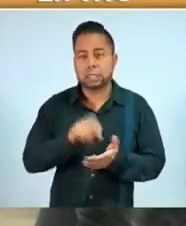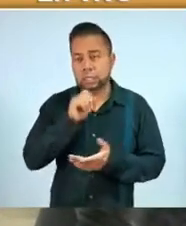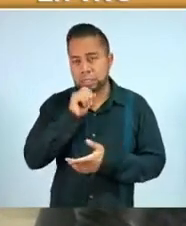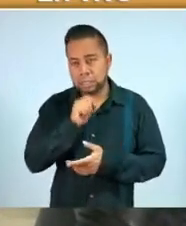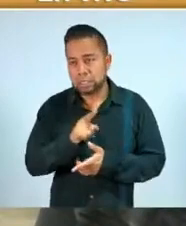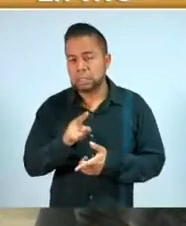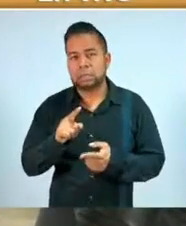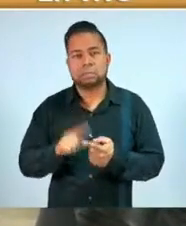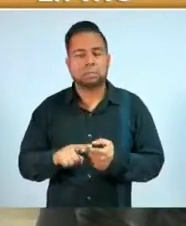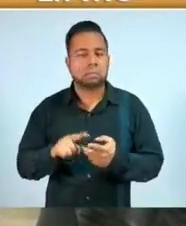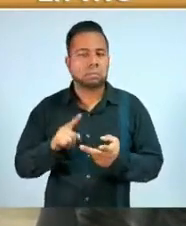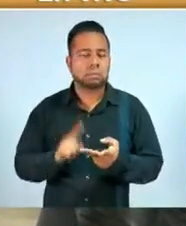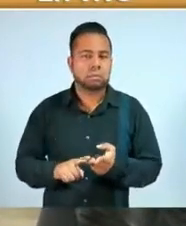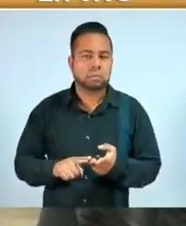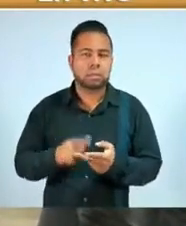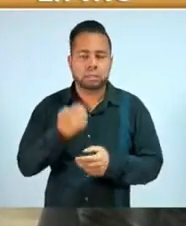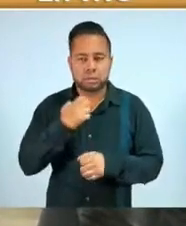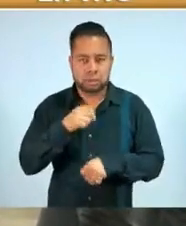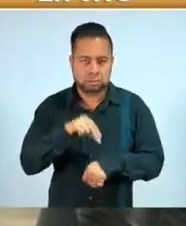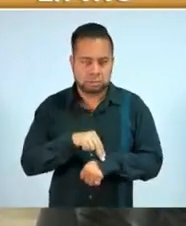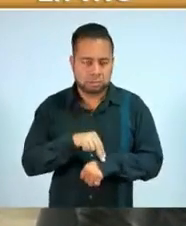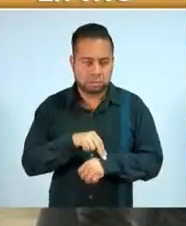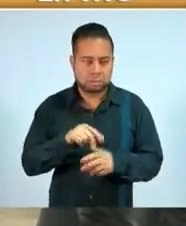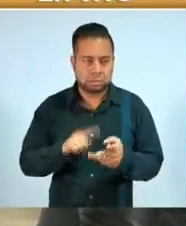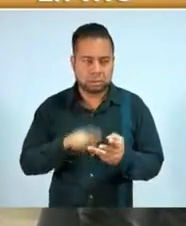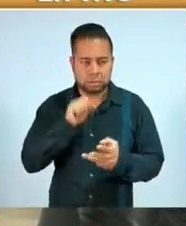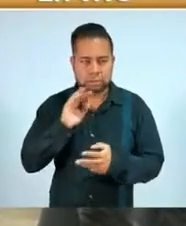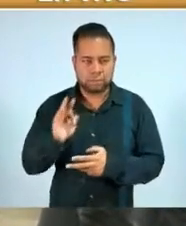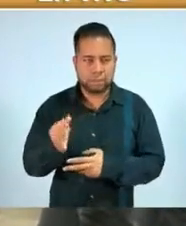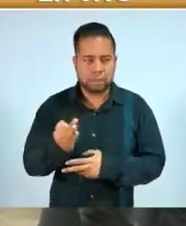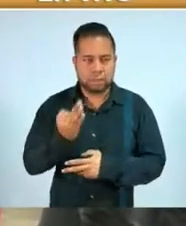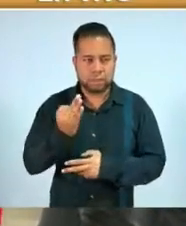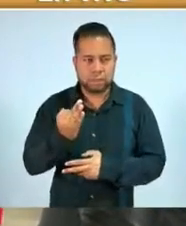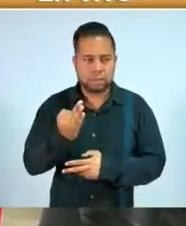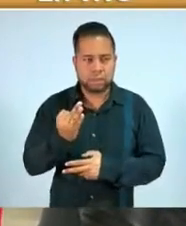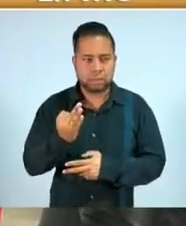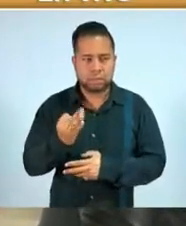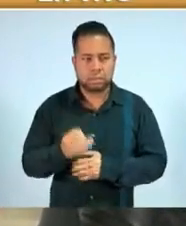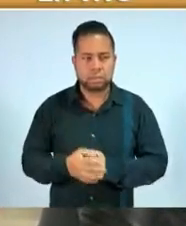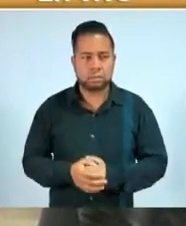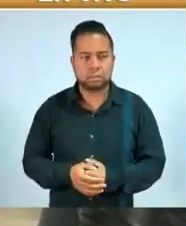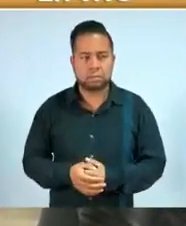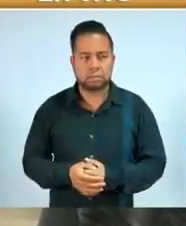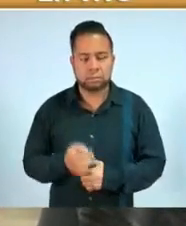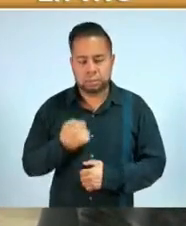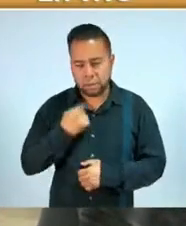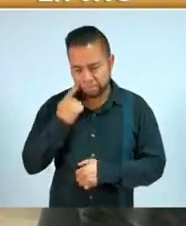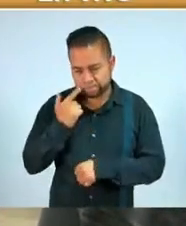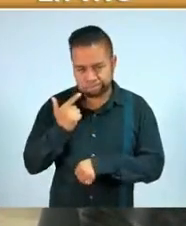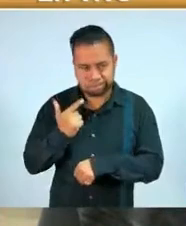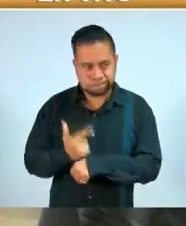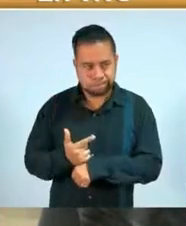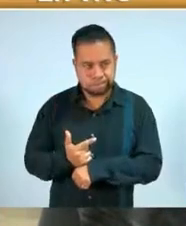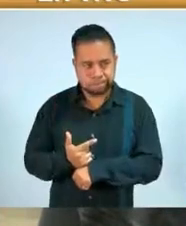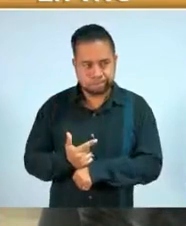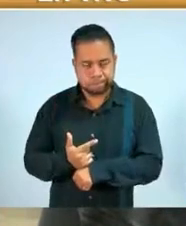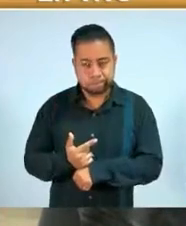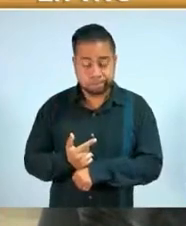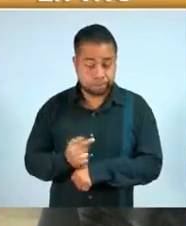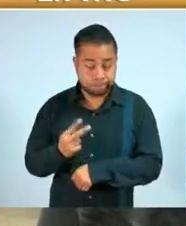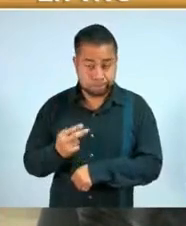el CECITE y la Federal. ¿Sí? He estado checando, no de ahorita, de hace un